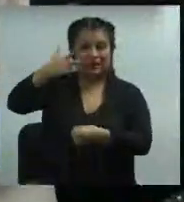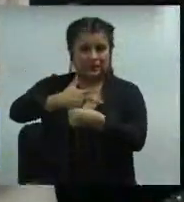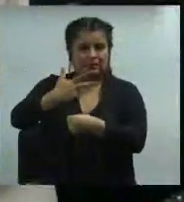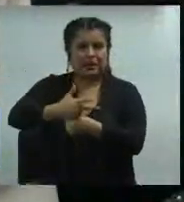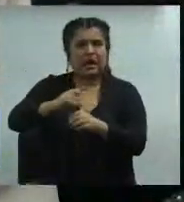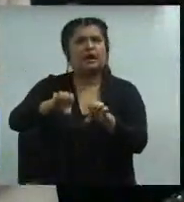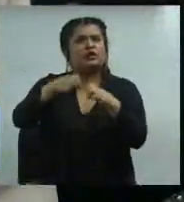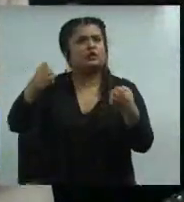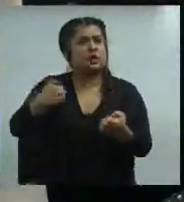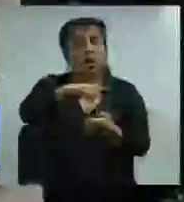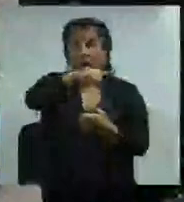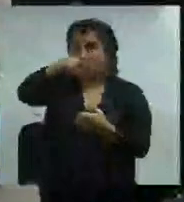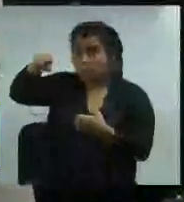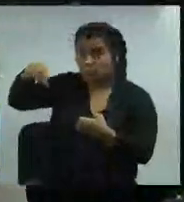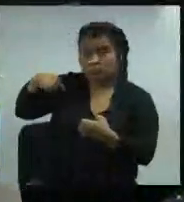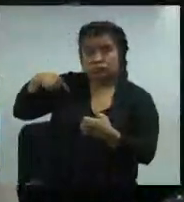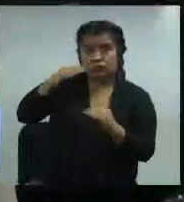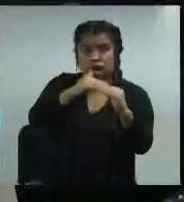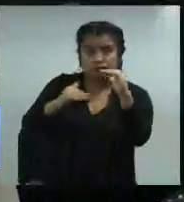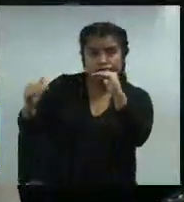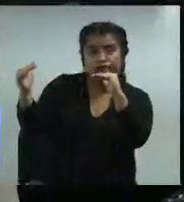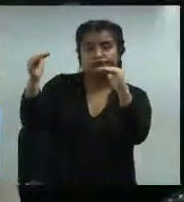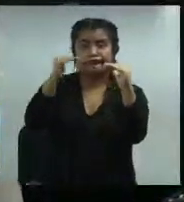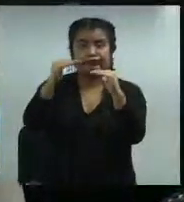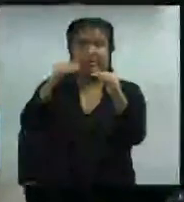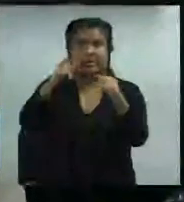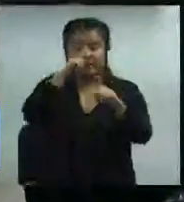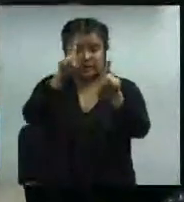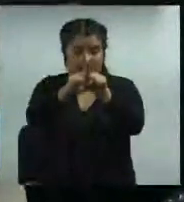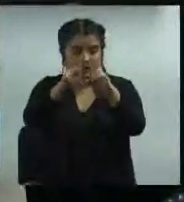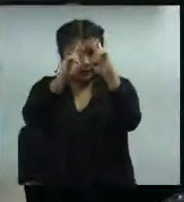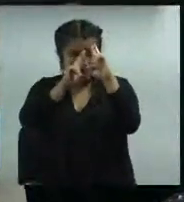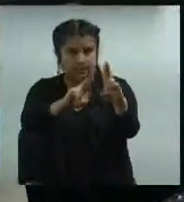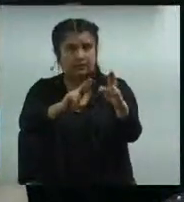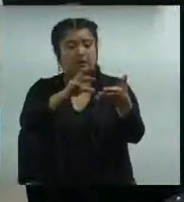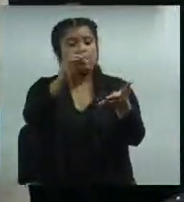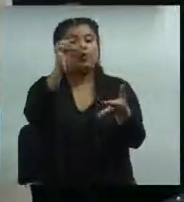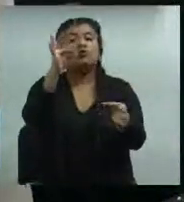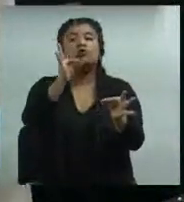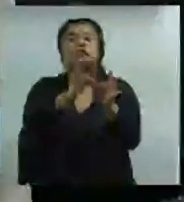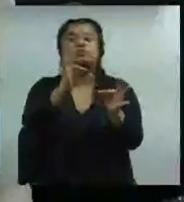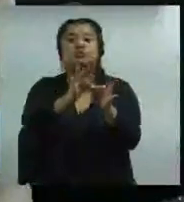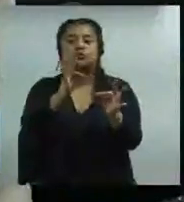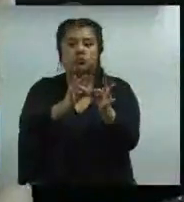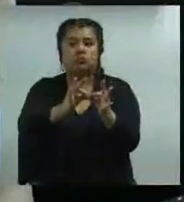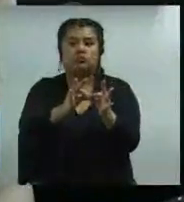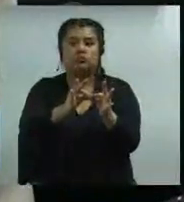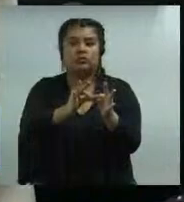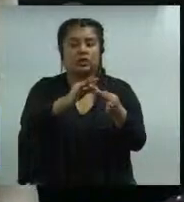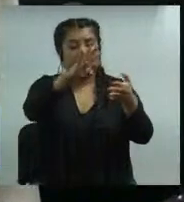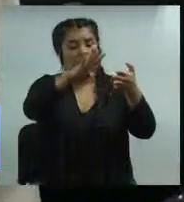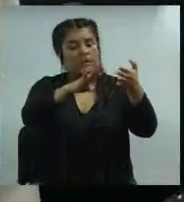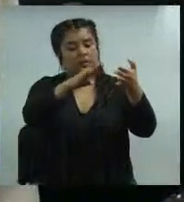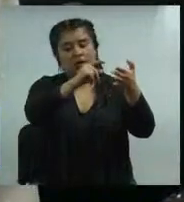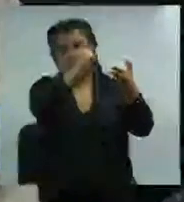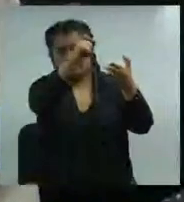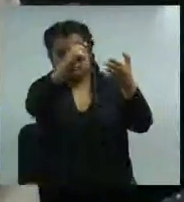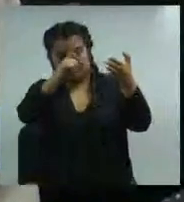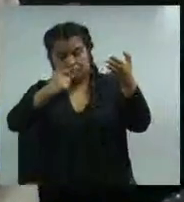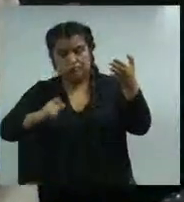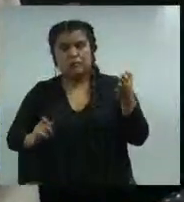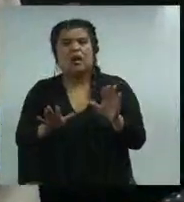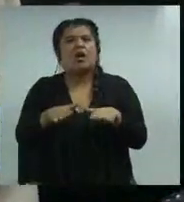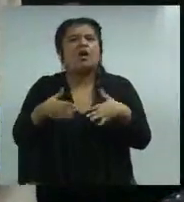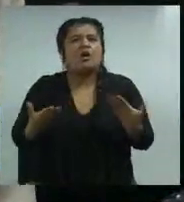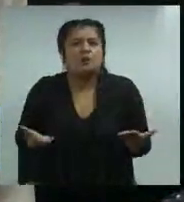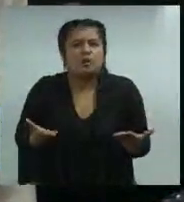nosotros y respetemos las tablas, las punteos que vienen de las comisiones de postulación. Pero ¿cómo es